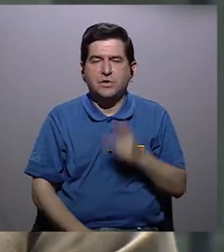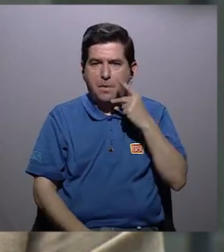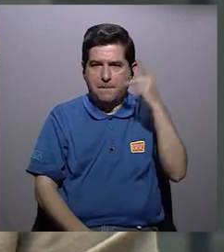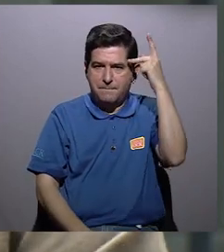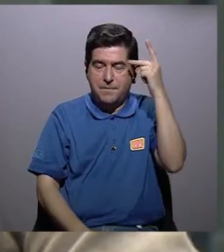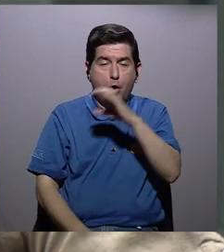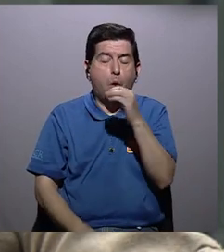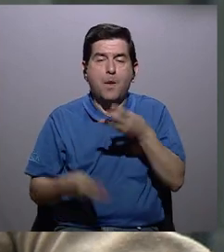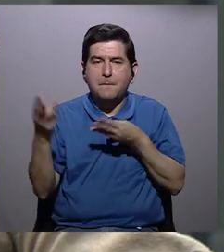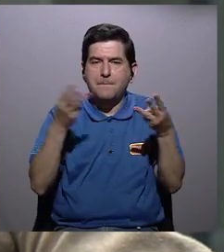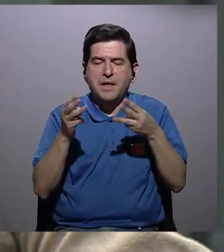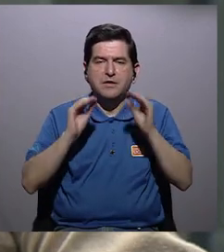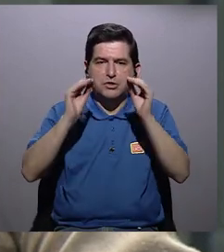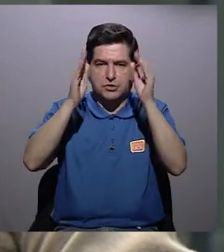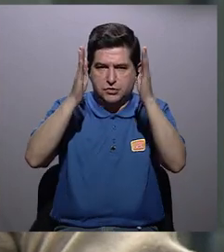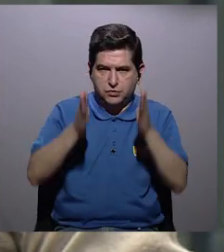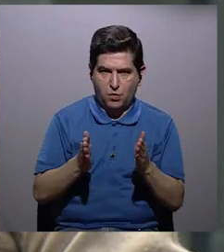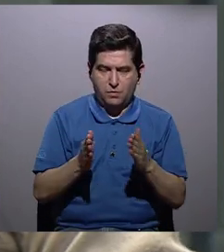docente, es decir, cuáles son